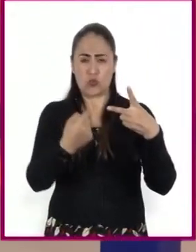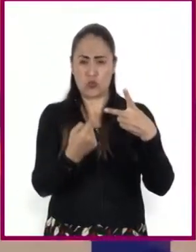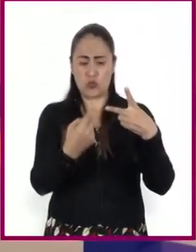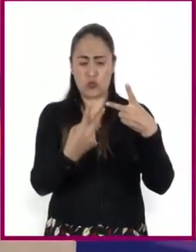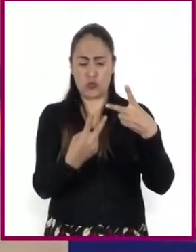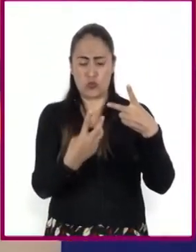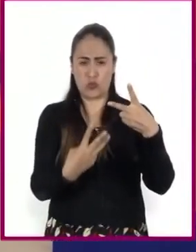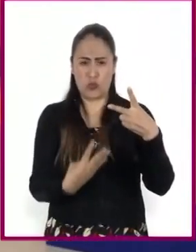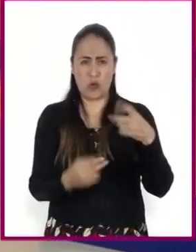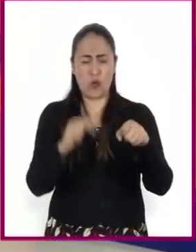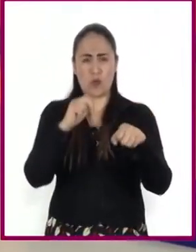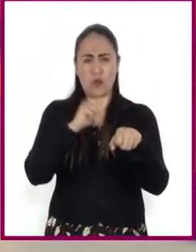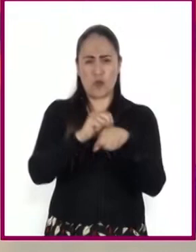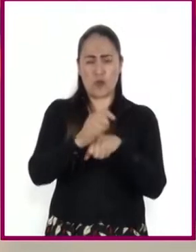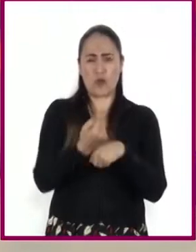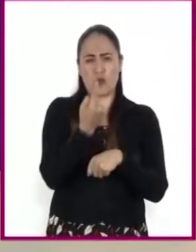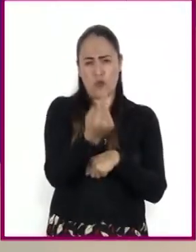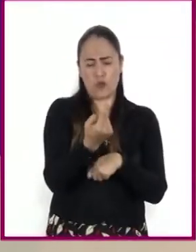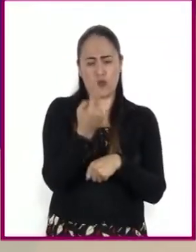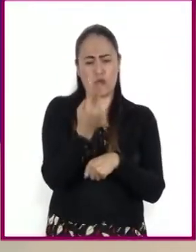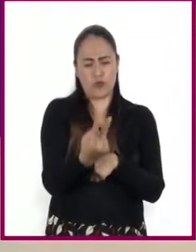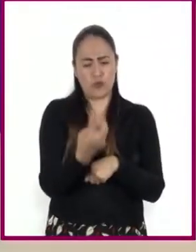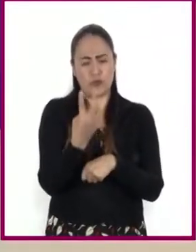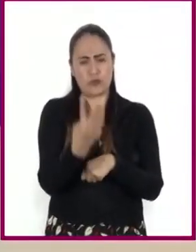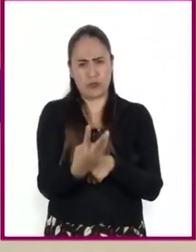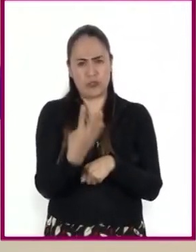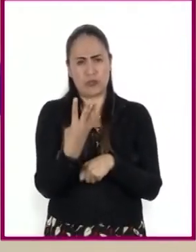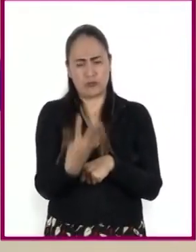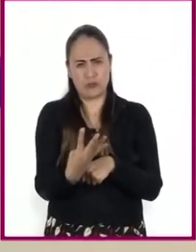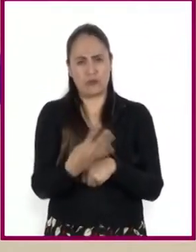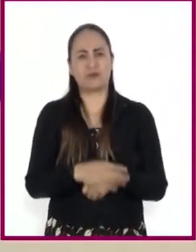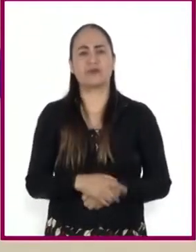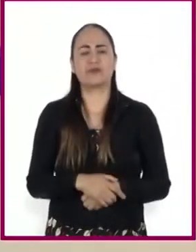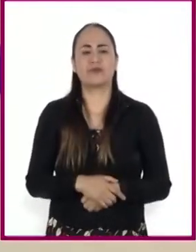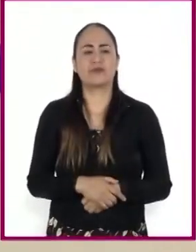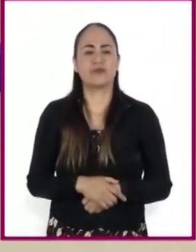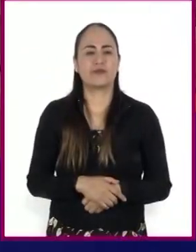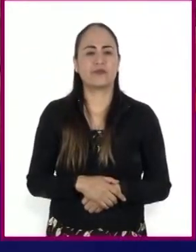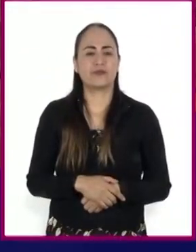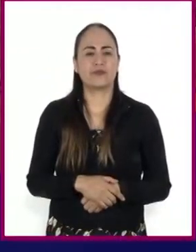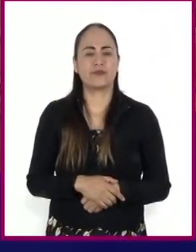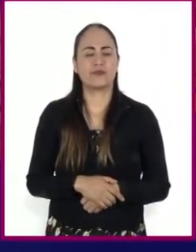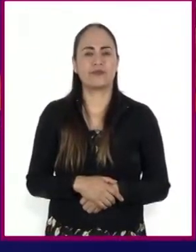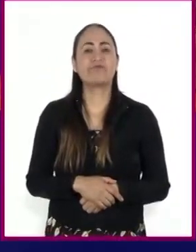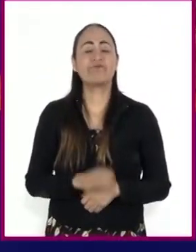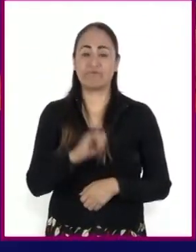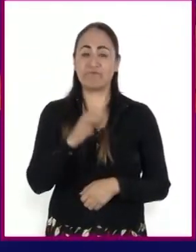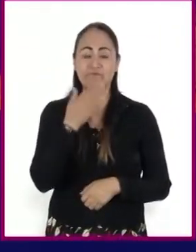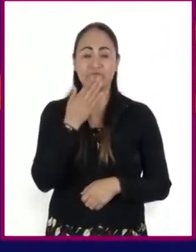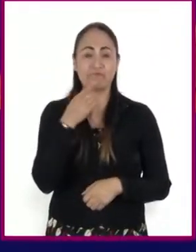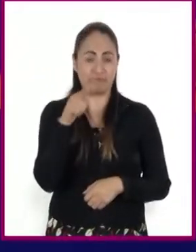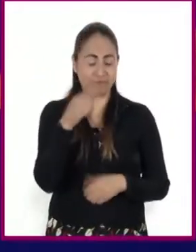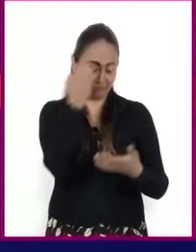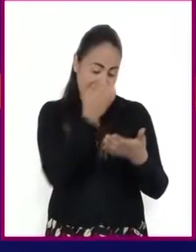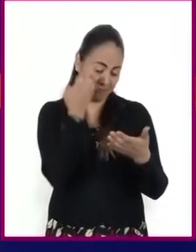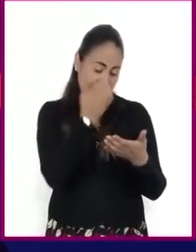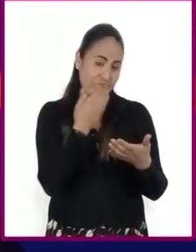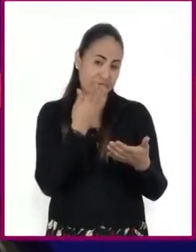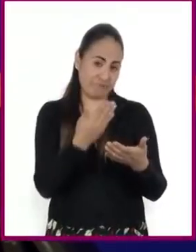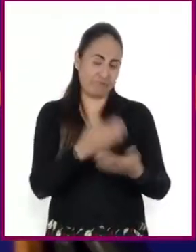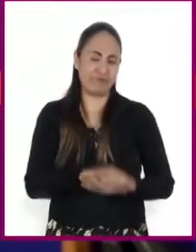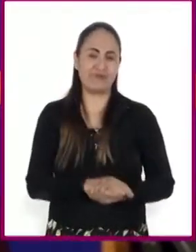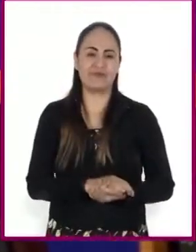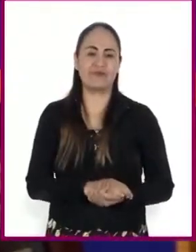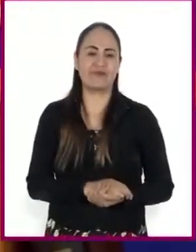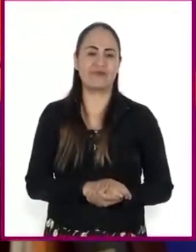se enumeraban las acepciones utilizando números arábigos. Qué buena observación acabas de hacer. Ahora